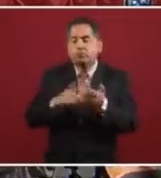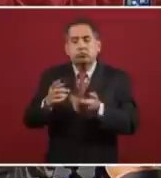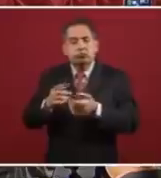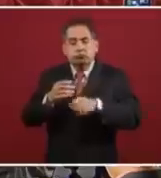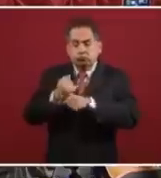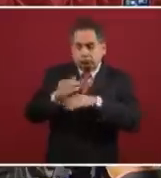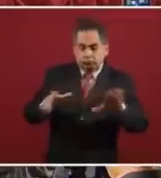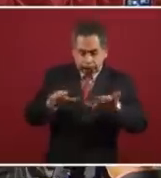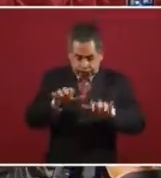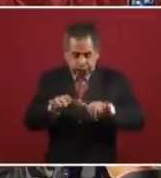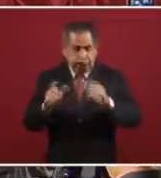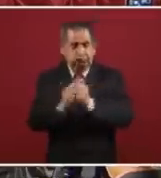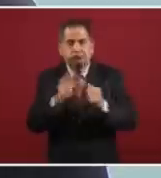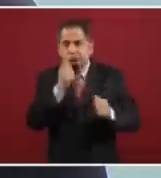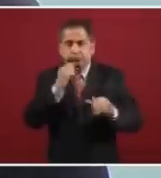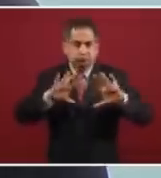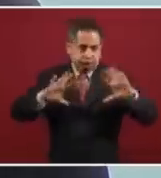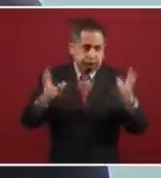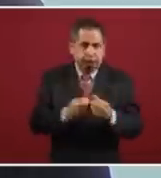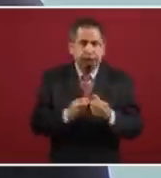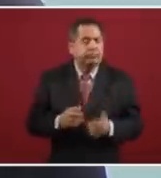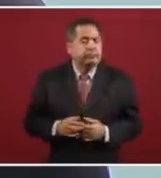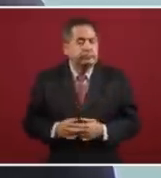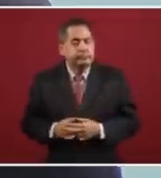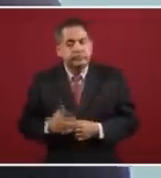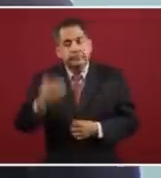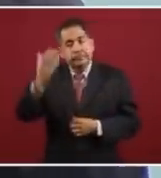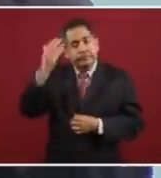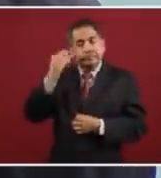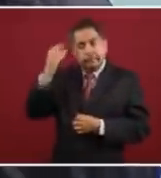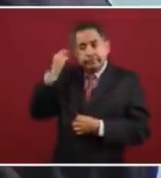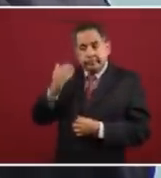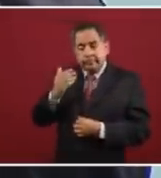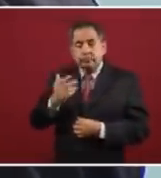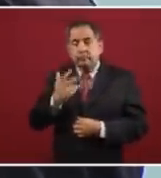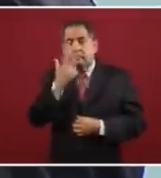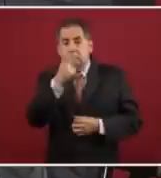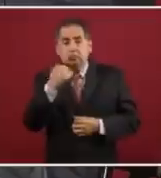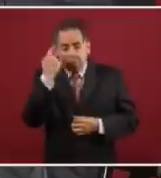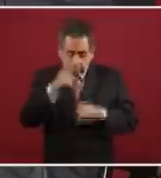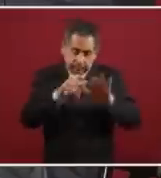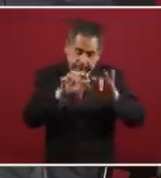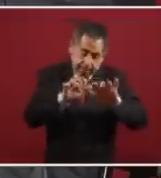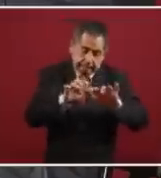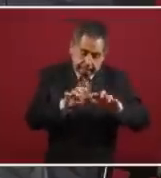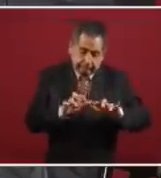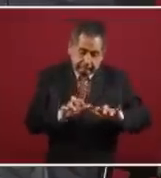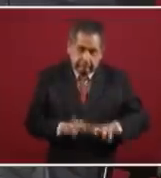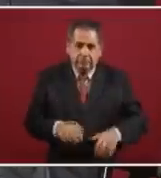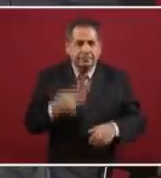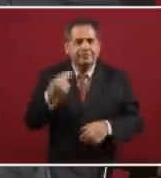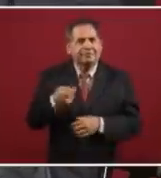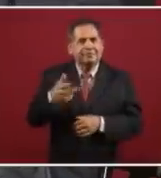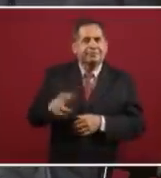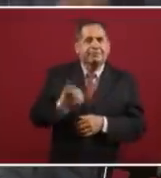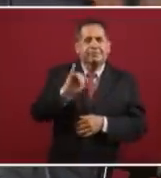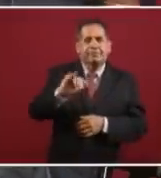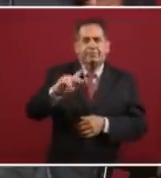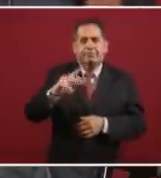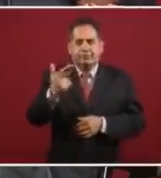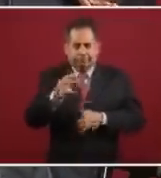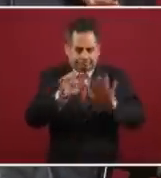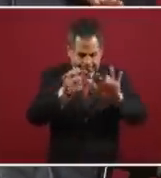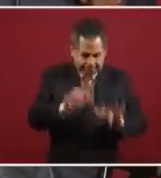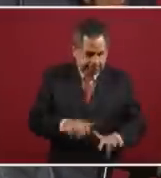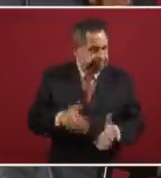y eficaz. Antes demandaba 8 horas para llenar este famoso IPH y mejoramiento de